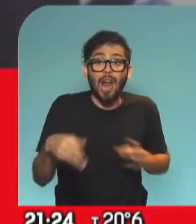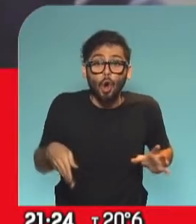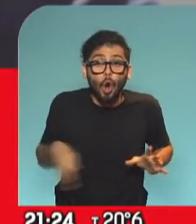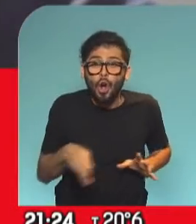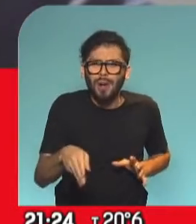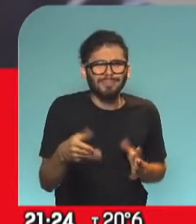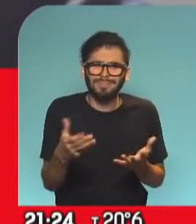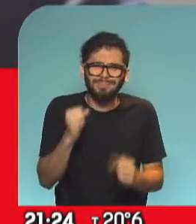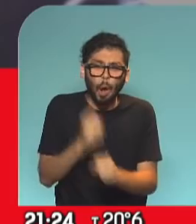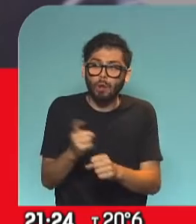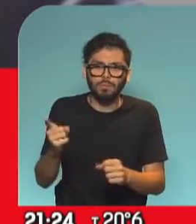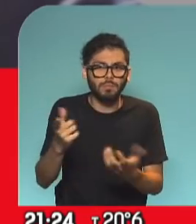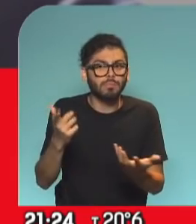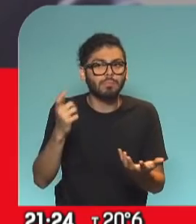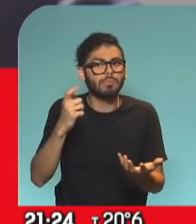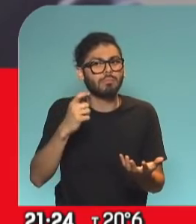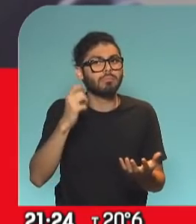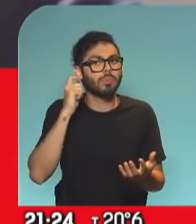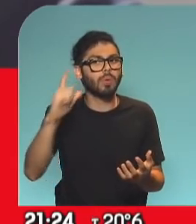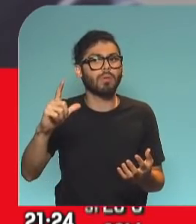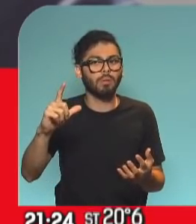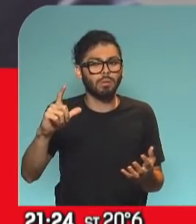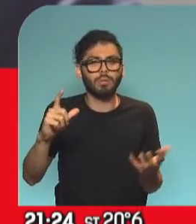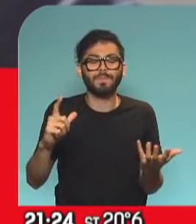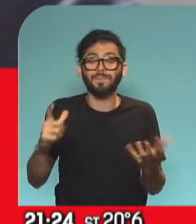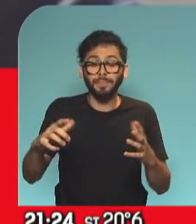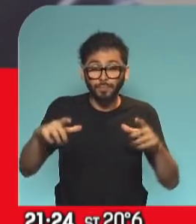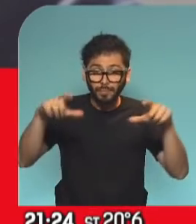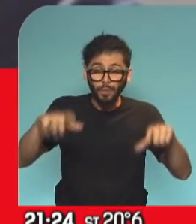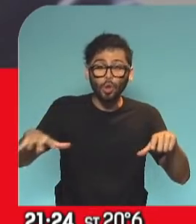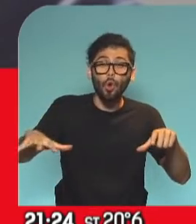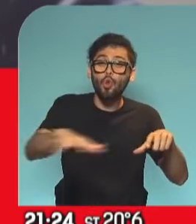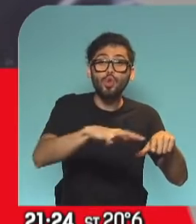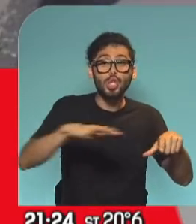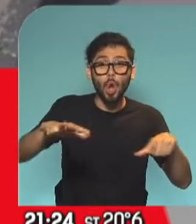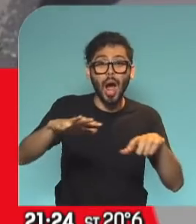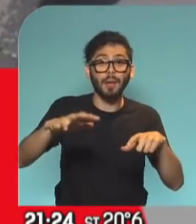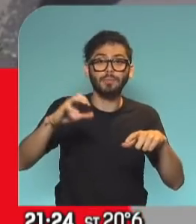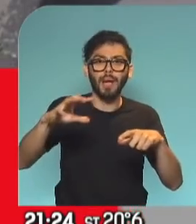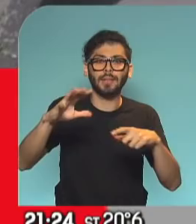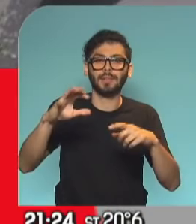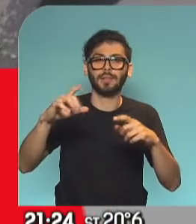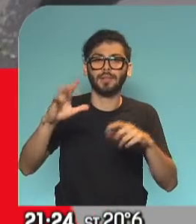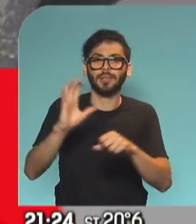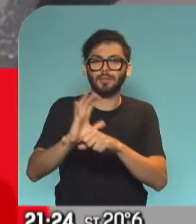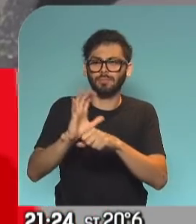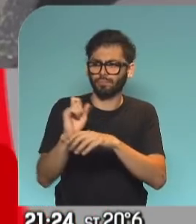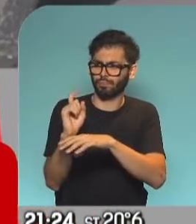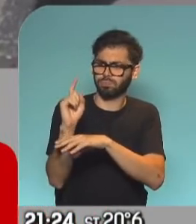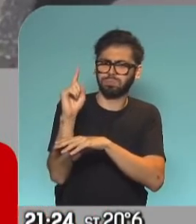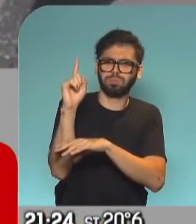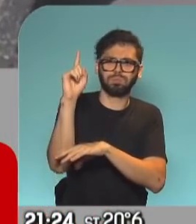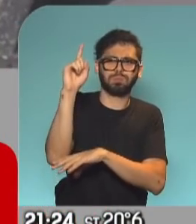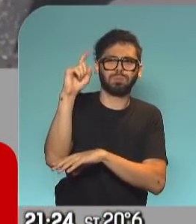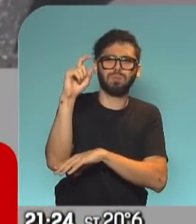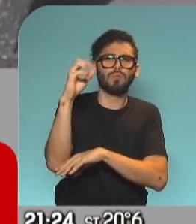en ese lugar con esa estructura que estaba elevada en el siglo cual hacía una sombra única e histórica